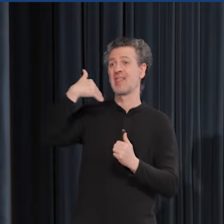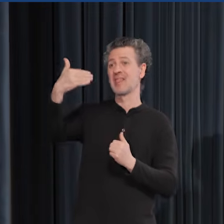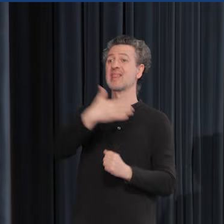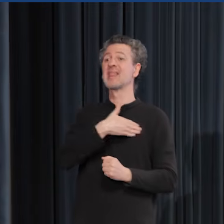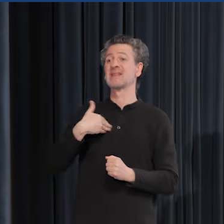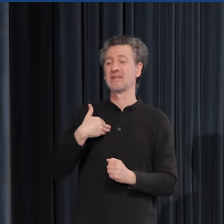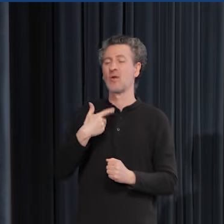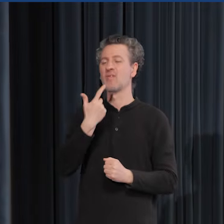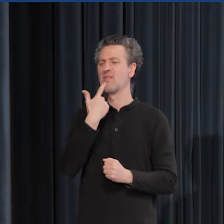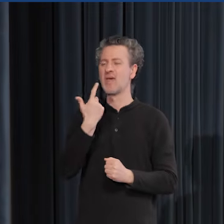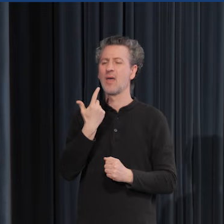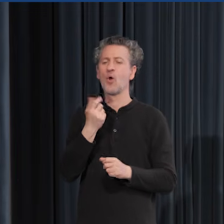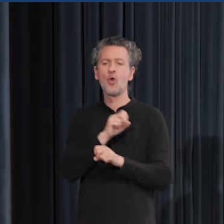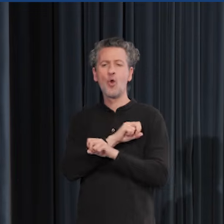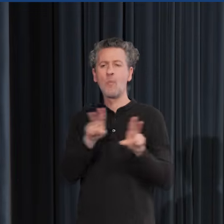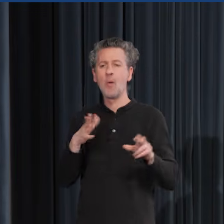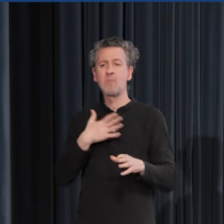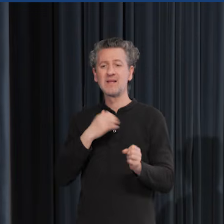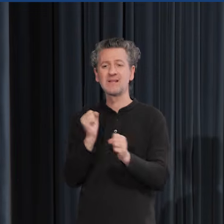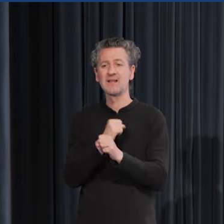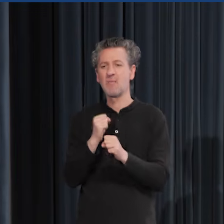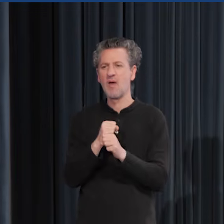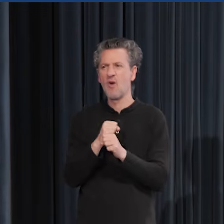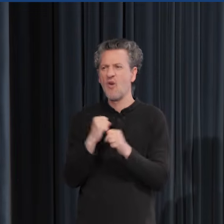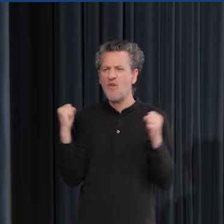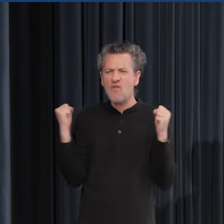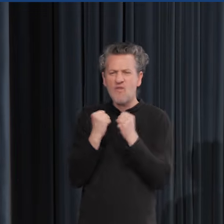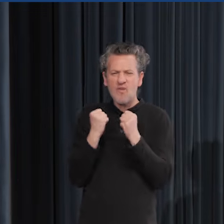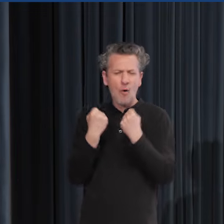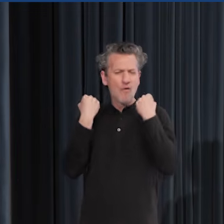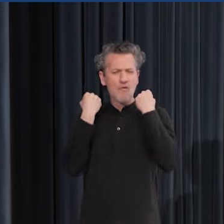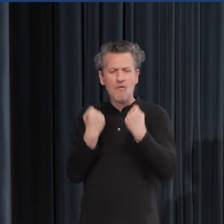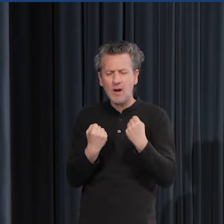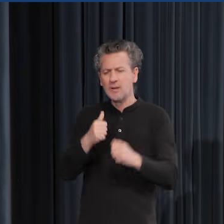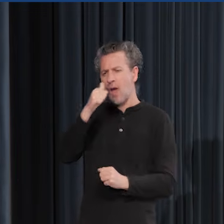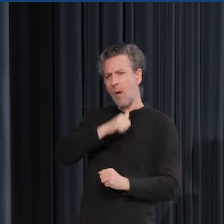dice que lo peor de su trabajo es trabajar bajo el frío extremo, por ejemplo.